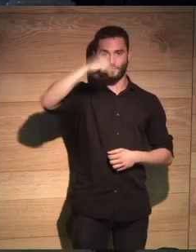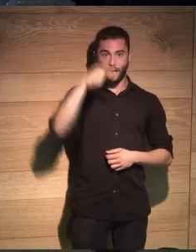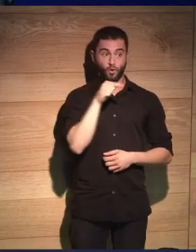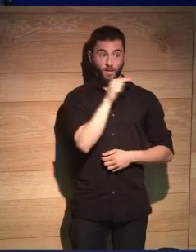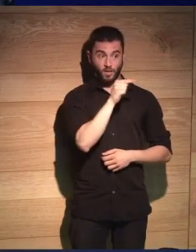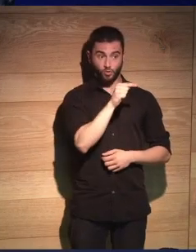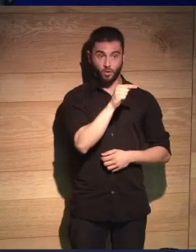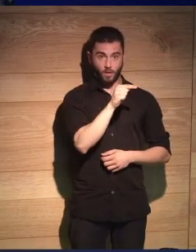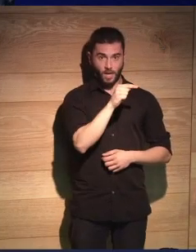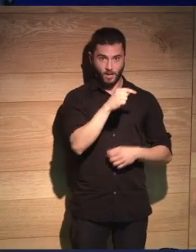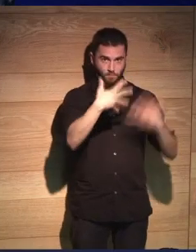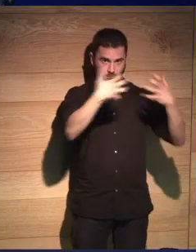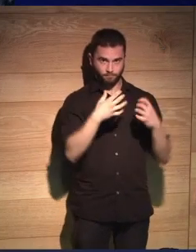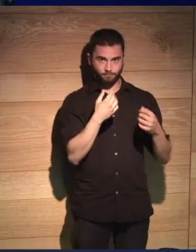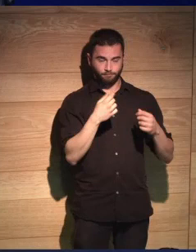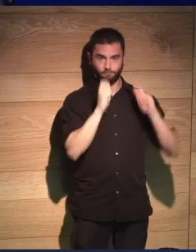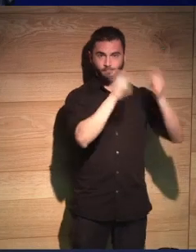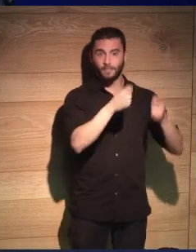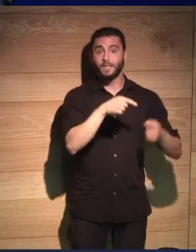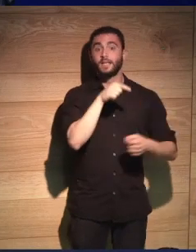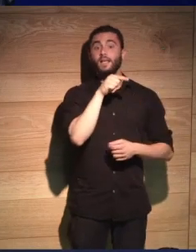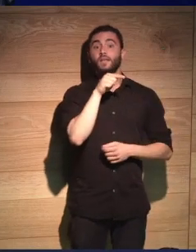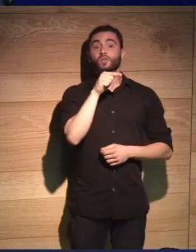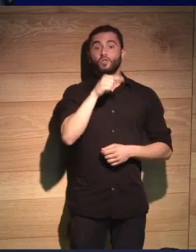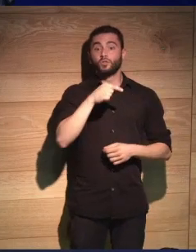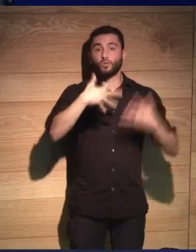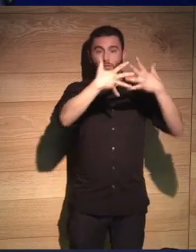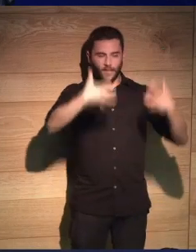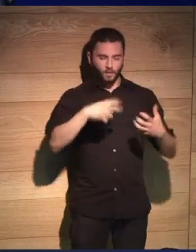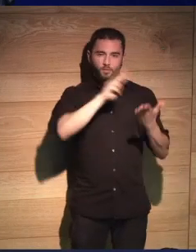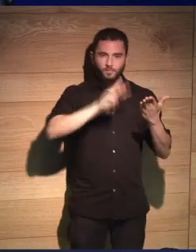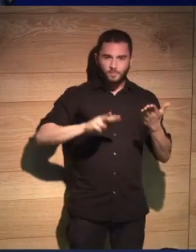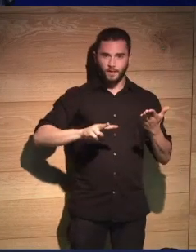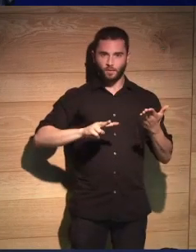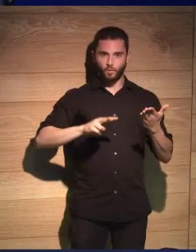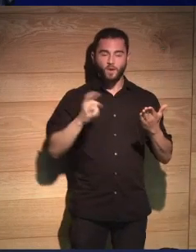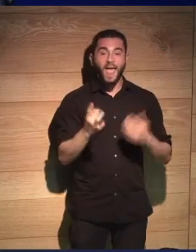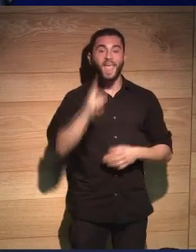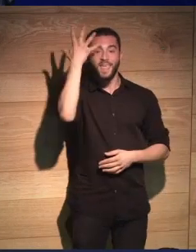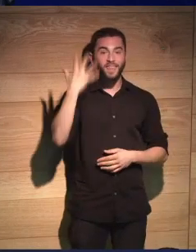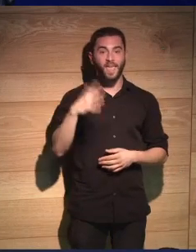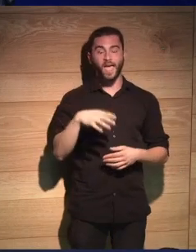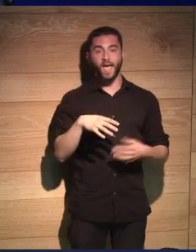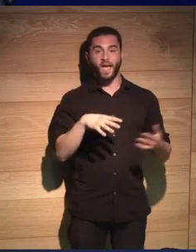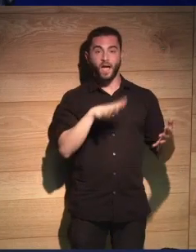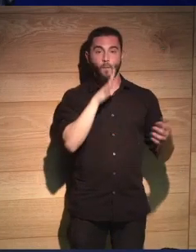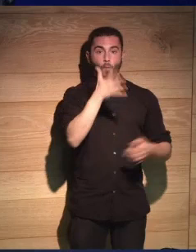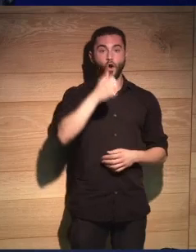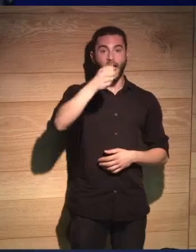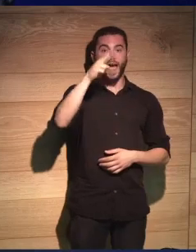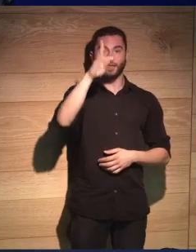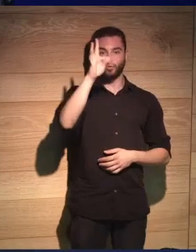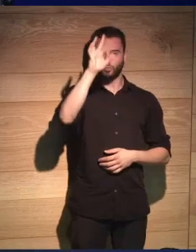como bien decía en el artículo, había tenido una idea de Ilsa Barea a través de los ojos de la escritura de Arturo Barea,